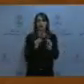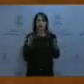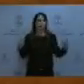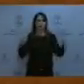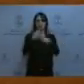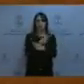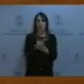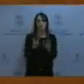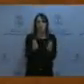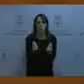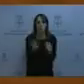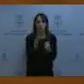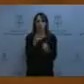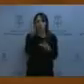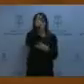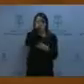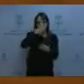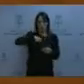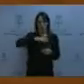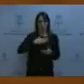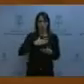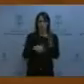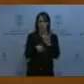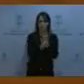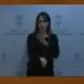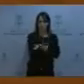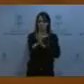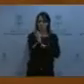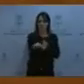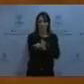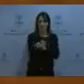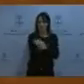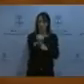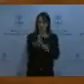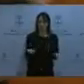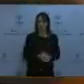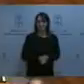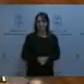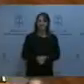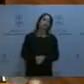refuerza nuestra opinión de que una ley de puertos autonómica no es ni mucho menos necesaria en estos momentos.